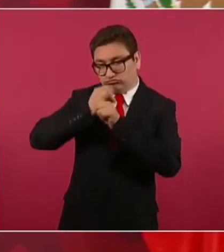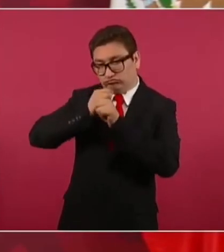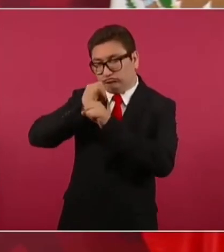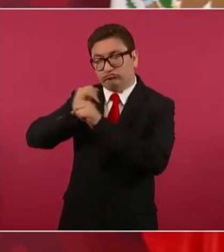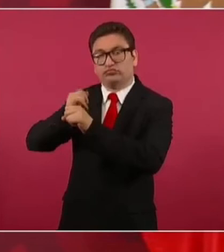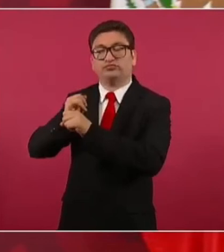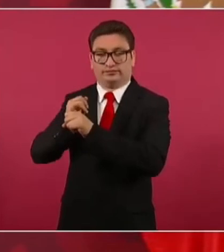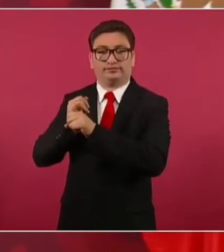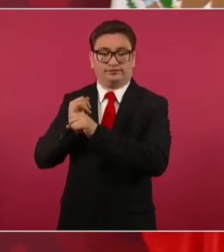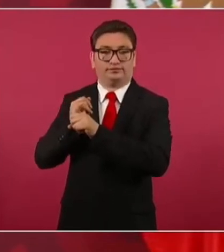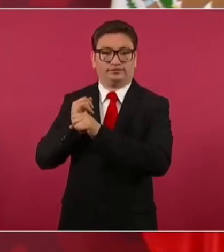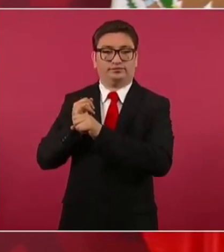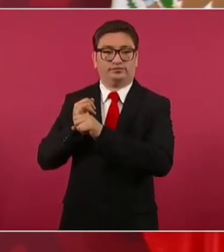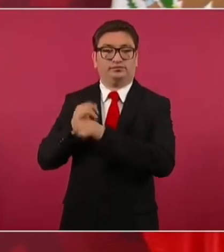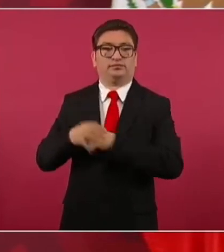investigación